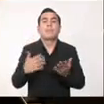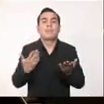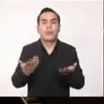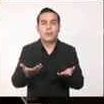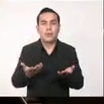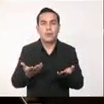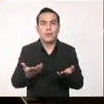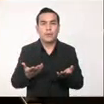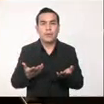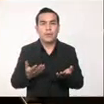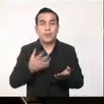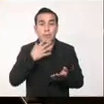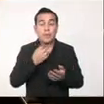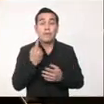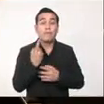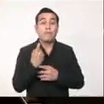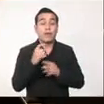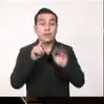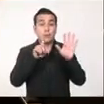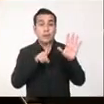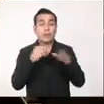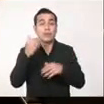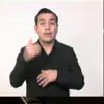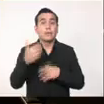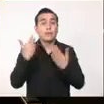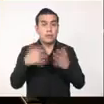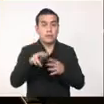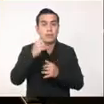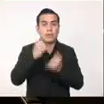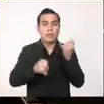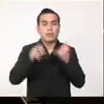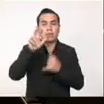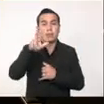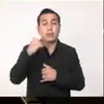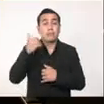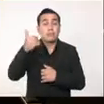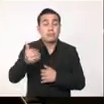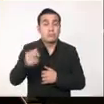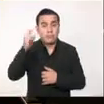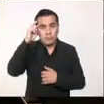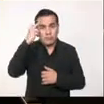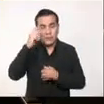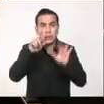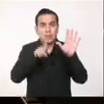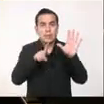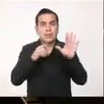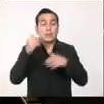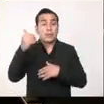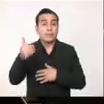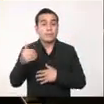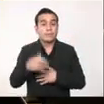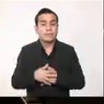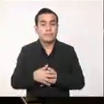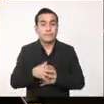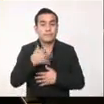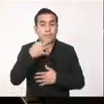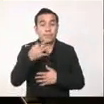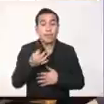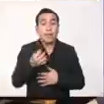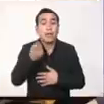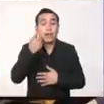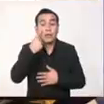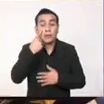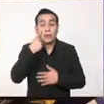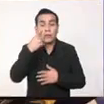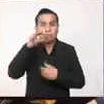6? Porque eso es lo que les queda de los 9 años, ya habían pasado 3. Entonces lo que les quedaban son 6. Así dice la Constitución